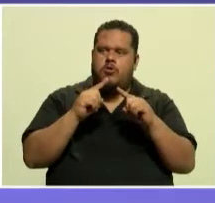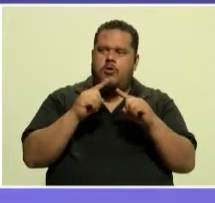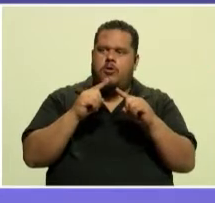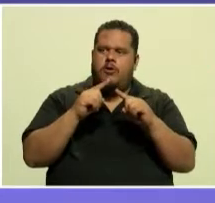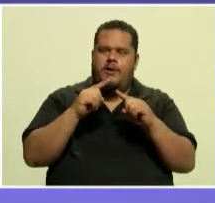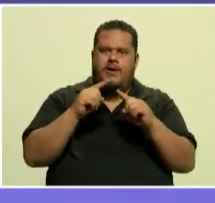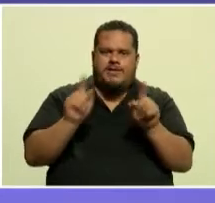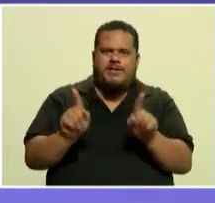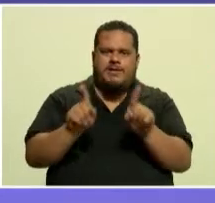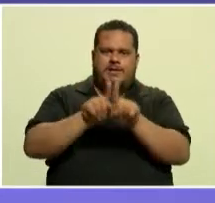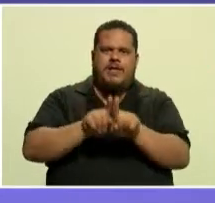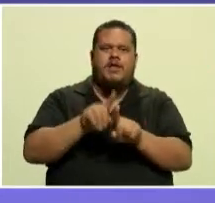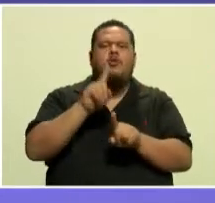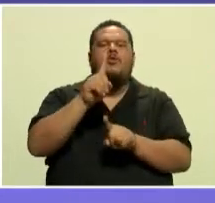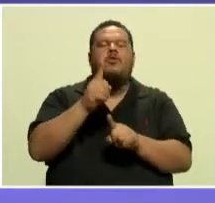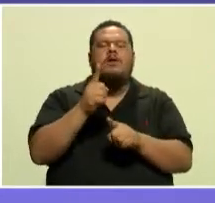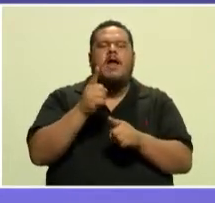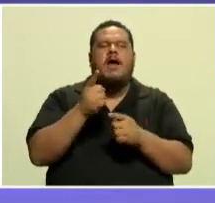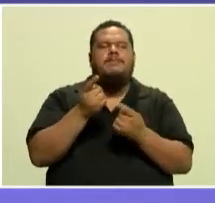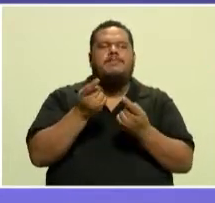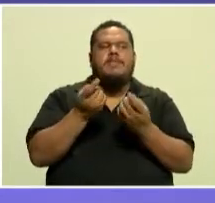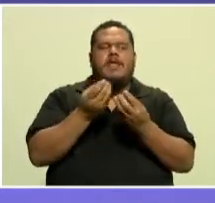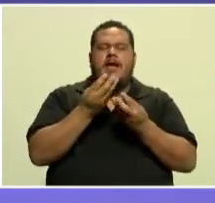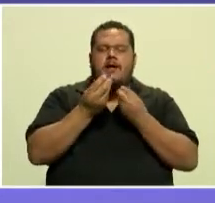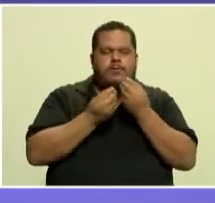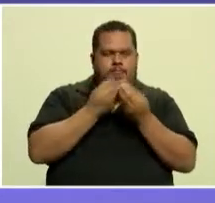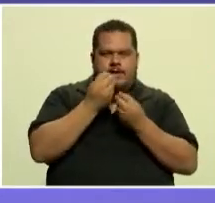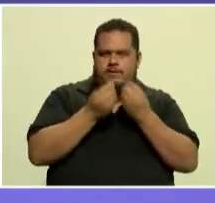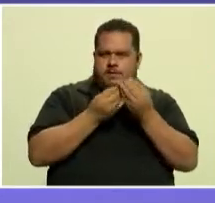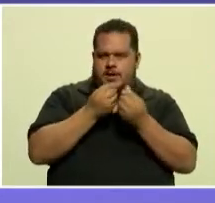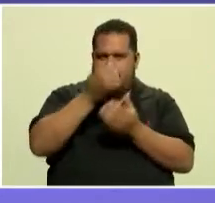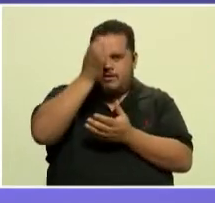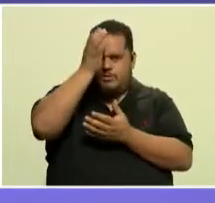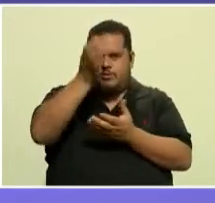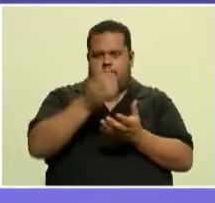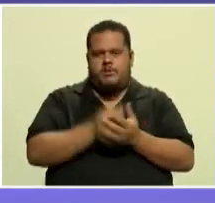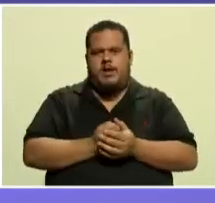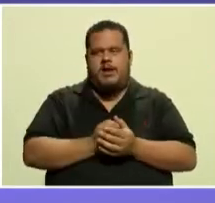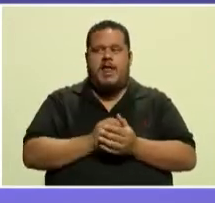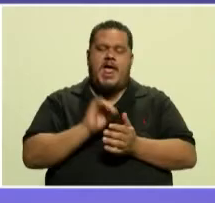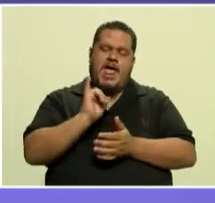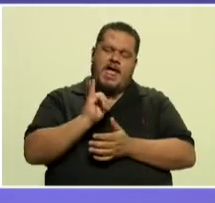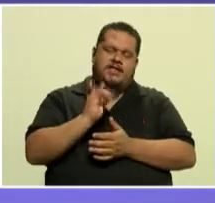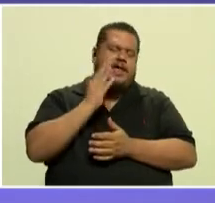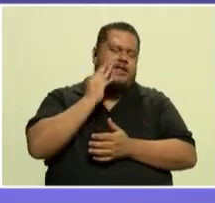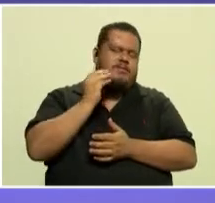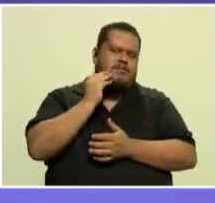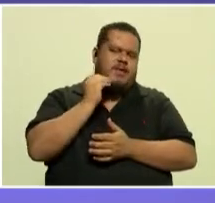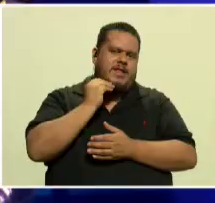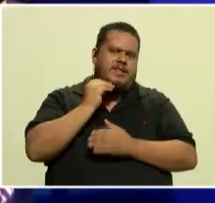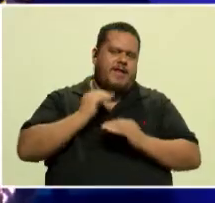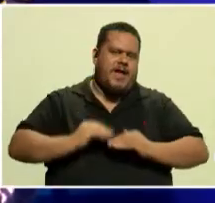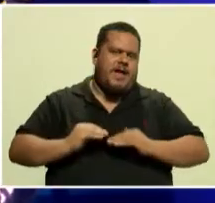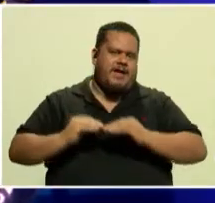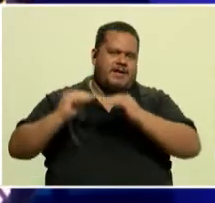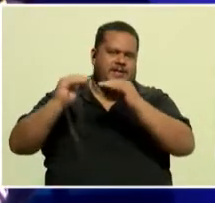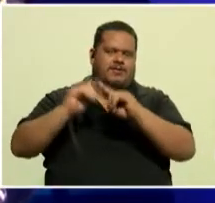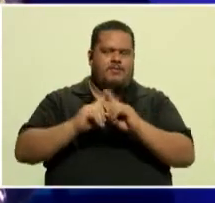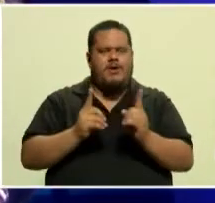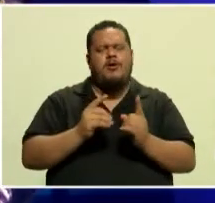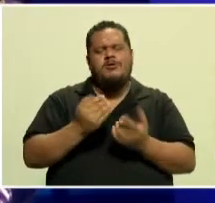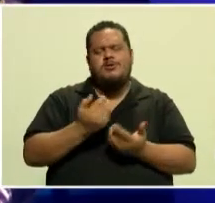es una riqueza cultural lo que yo vivo, y esa es la gran mayoría de la experiencia creciendo. Pero sí tuvo sus